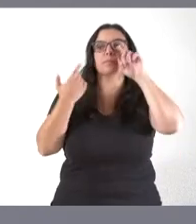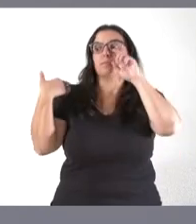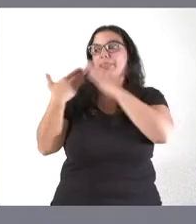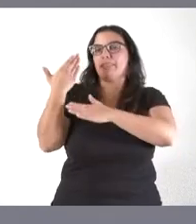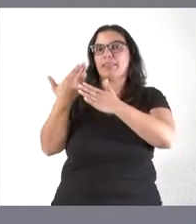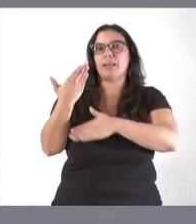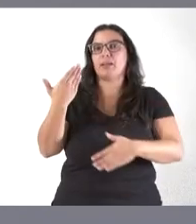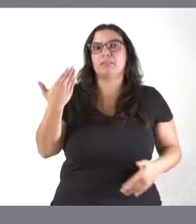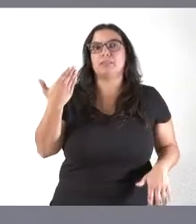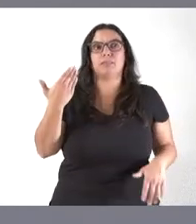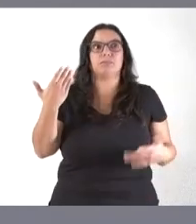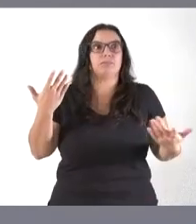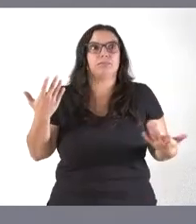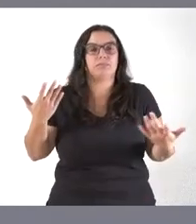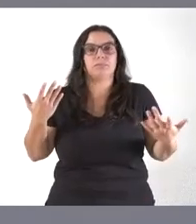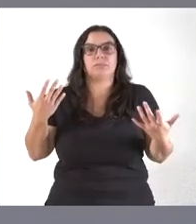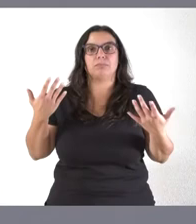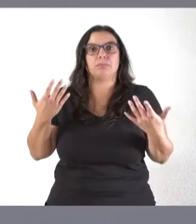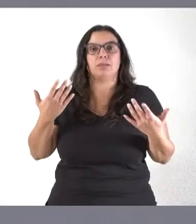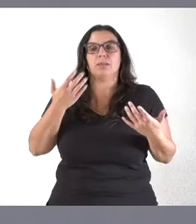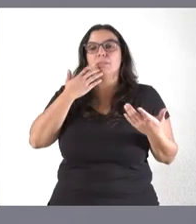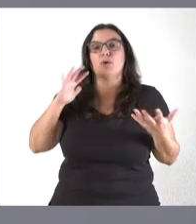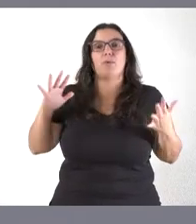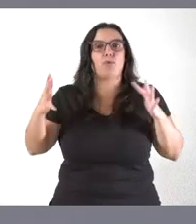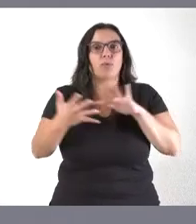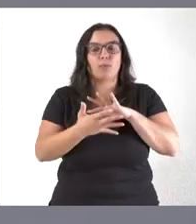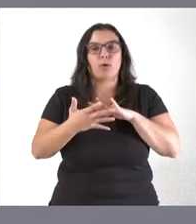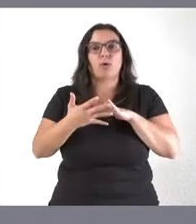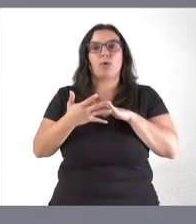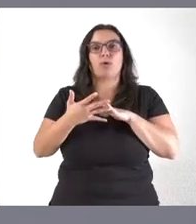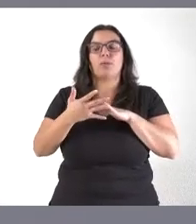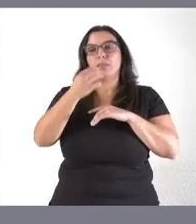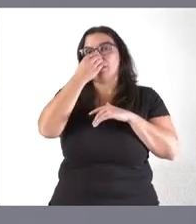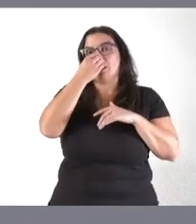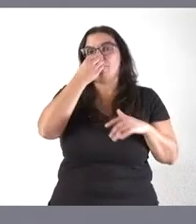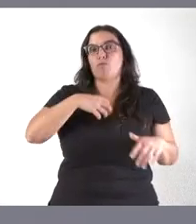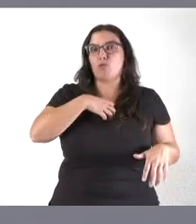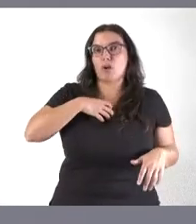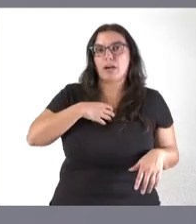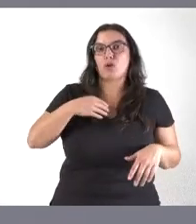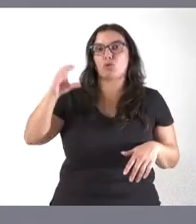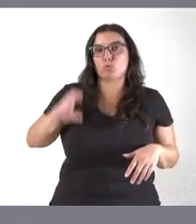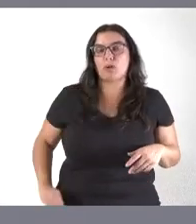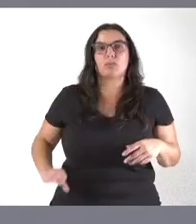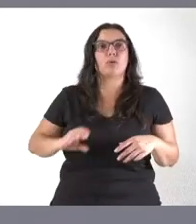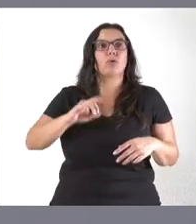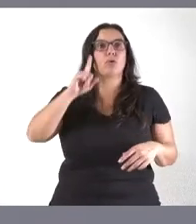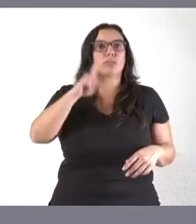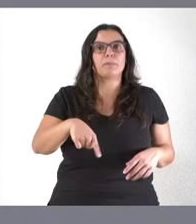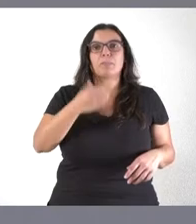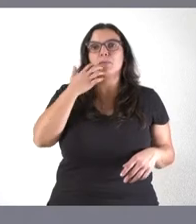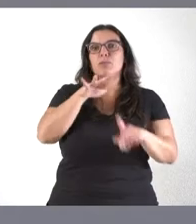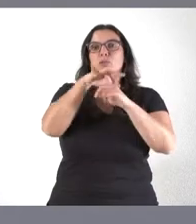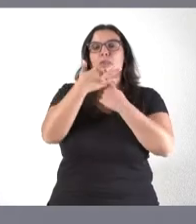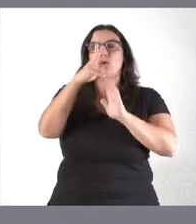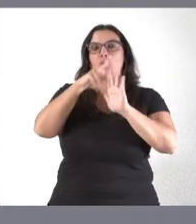o casi el momento de la aprobación del presupuesto Pues cuál es la evolución de la retribución de las empleados públicos o cuál es la situación de la